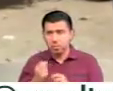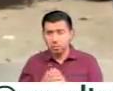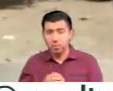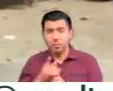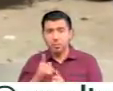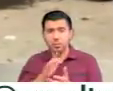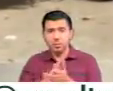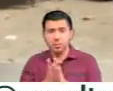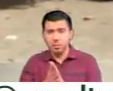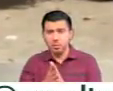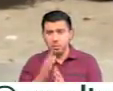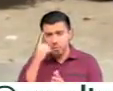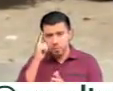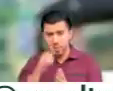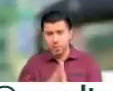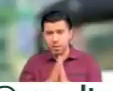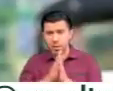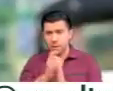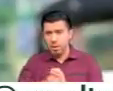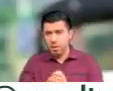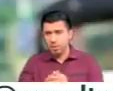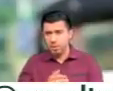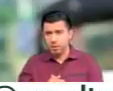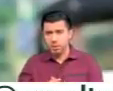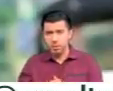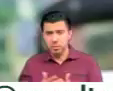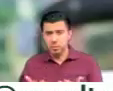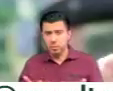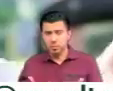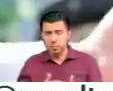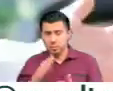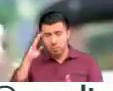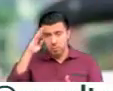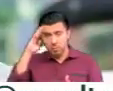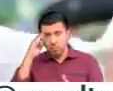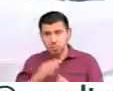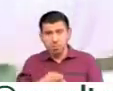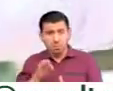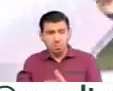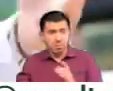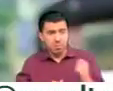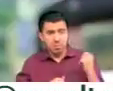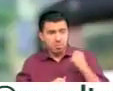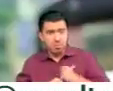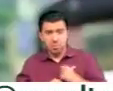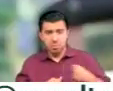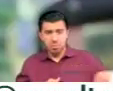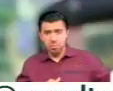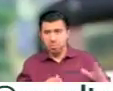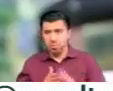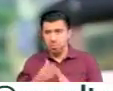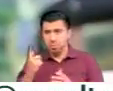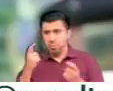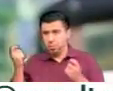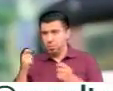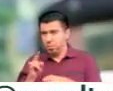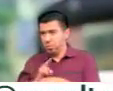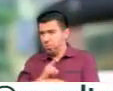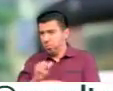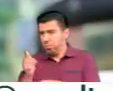paz para El Carmen de Chucurí es que un policía hoy pueda andar sin el fusil, por ahí bien, solamente controlando temas muy